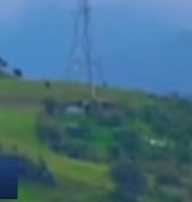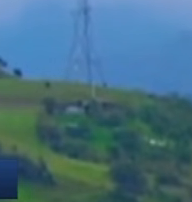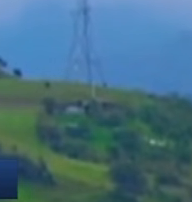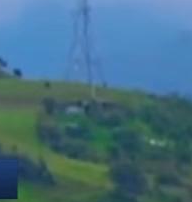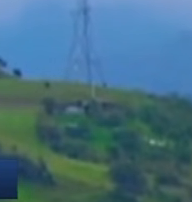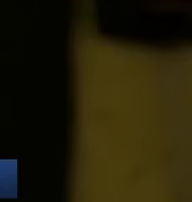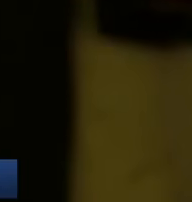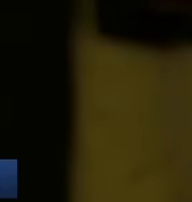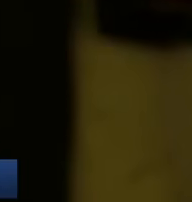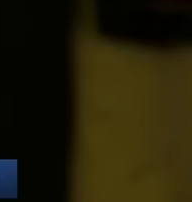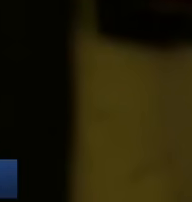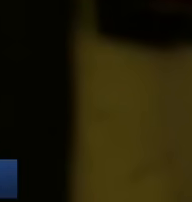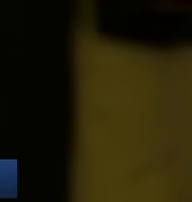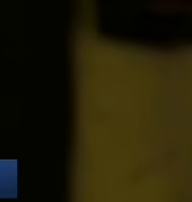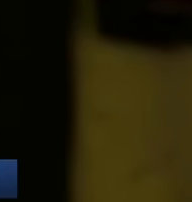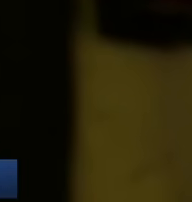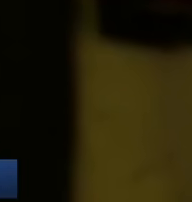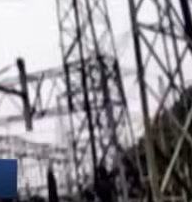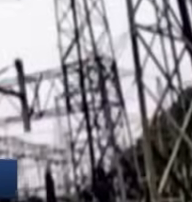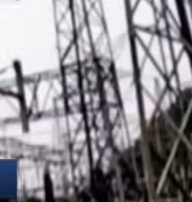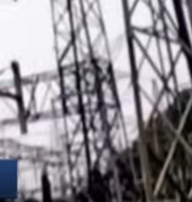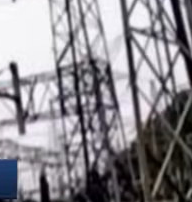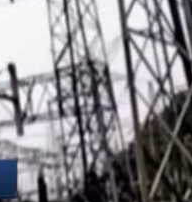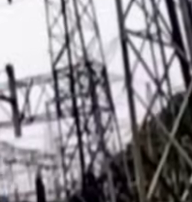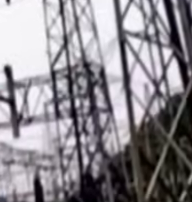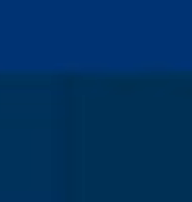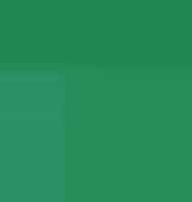Inés Manzano asumió esa cartera de Estado.